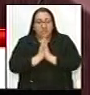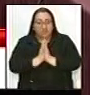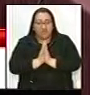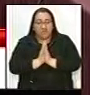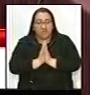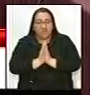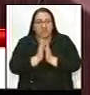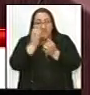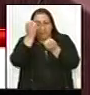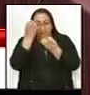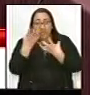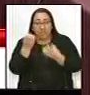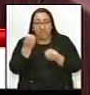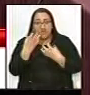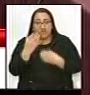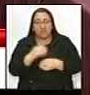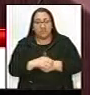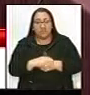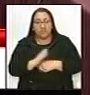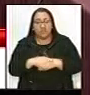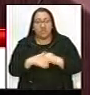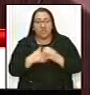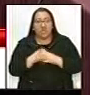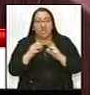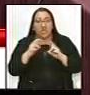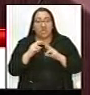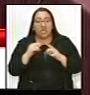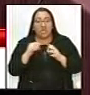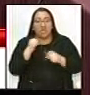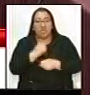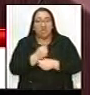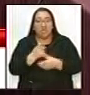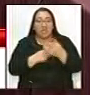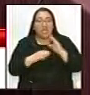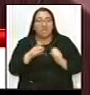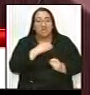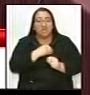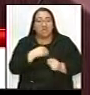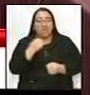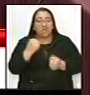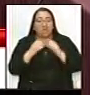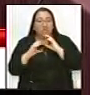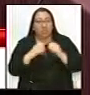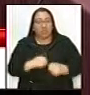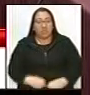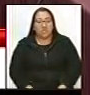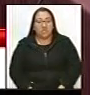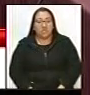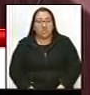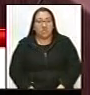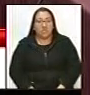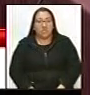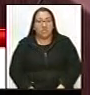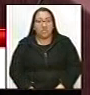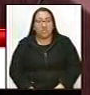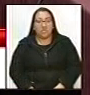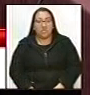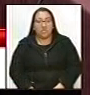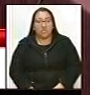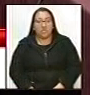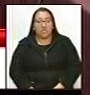a informar respecto a las acciones que viene realizando el ministerio de transporte y comunicaciones para subsanar los problemas